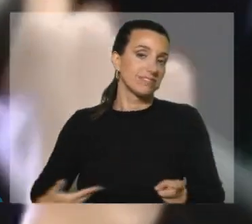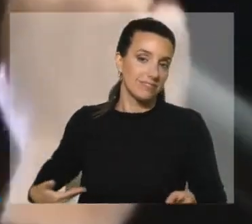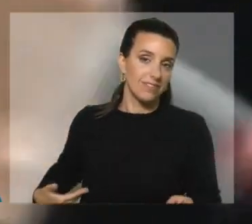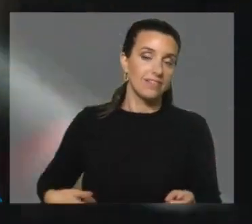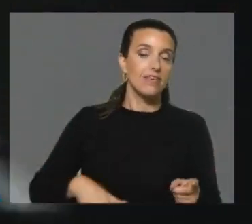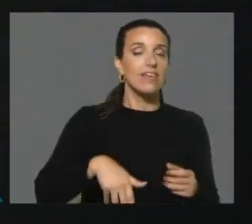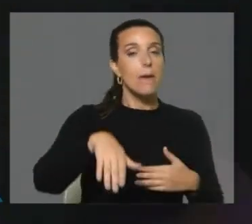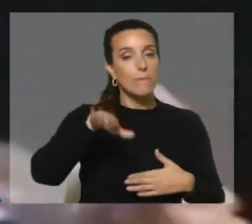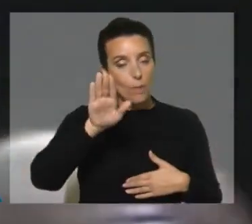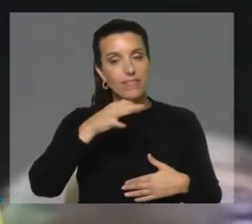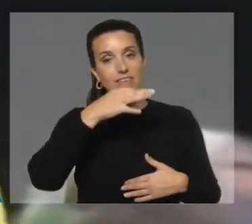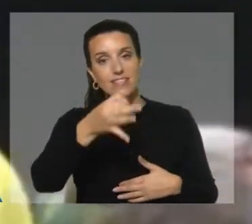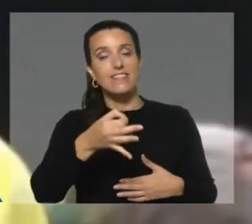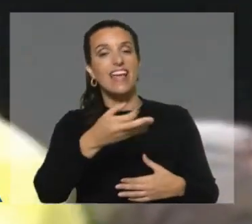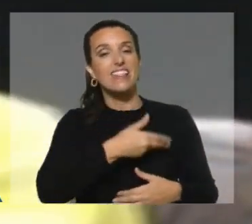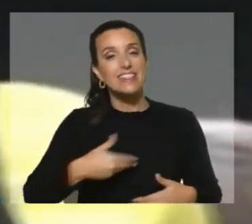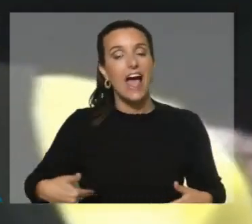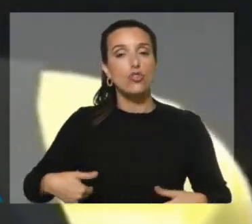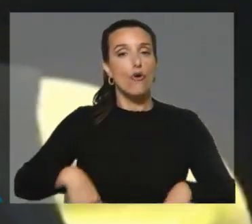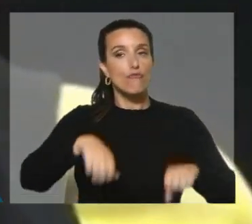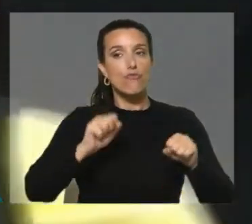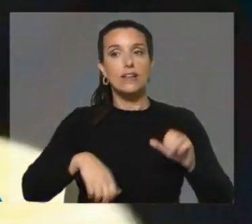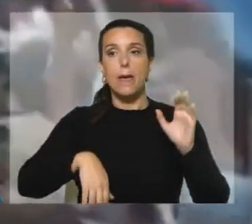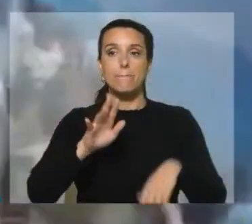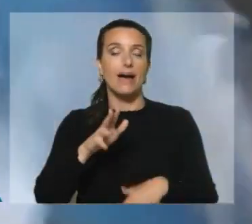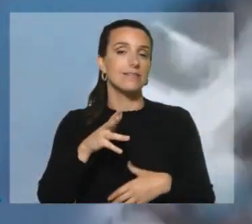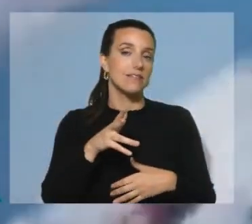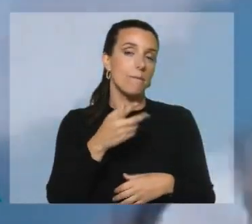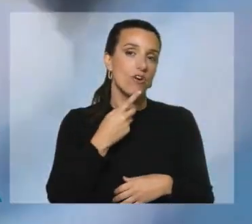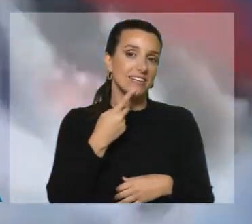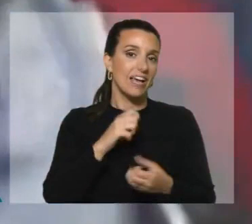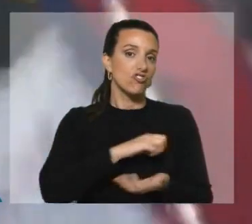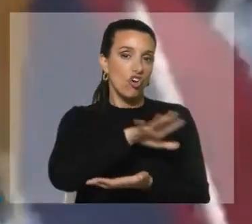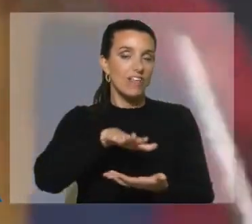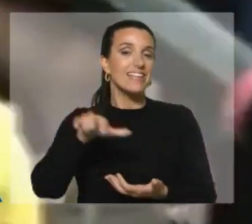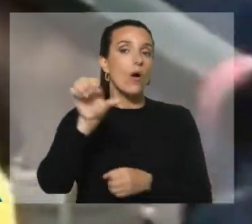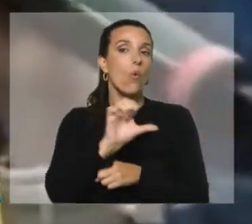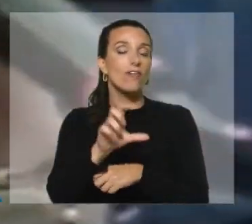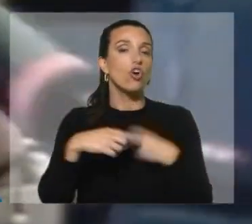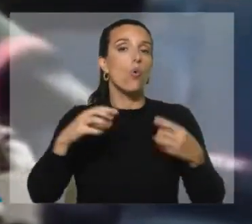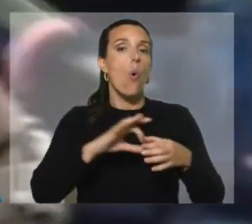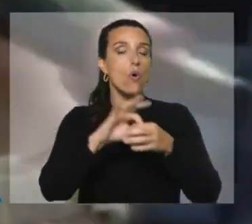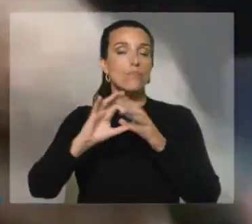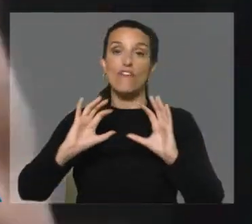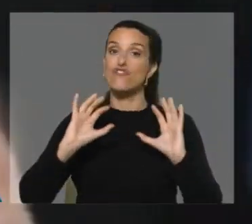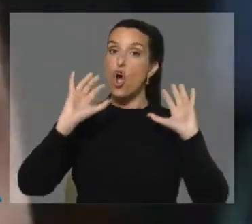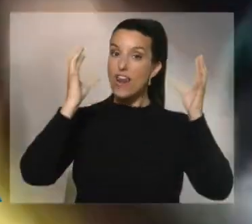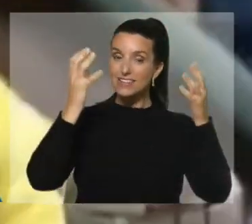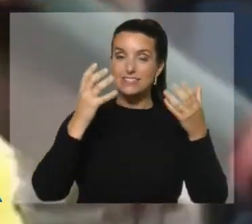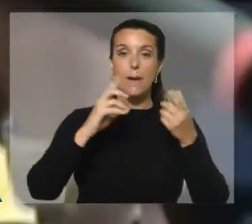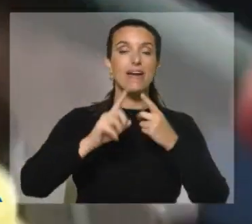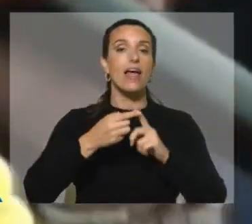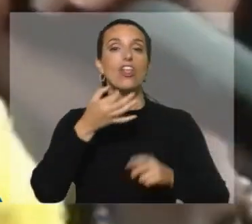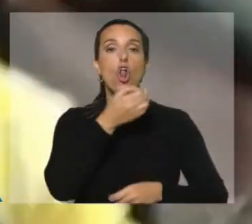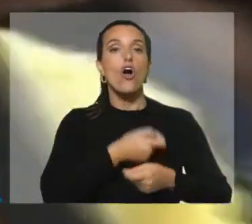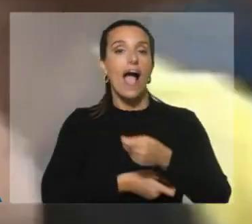promete un estado fuerte reforzar las políticas sociales y levantar en Unidad a Ecuador que sufre una ola de violencia asociada al